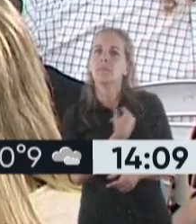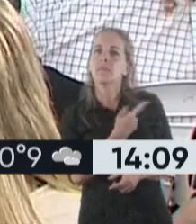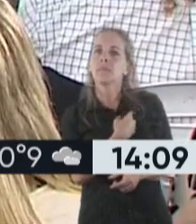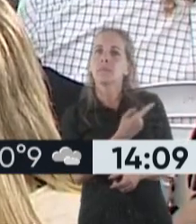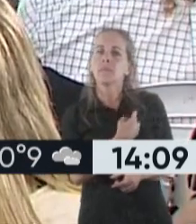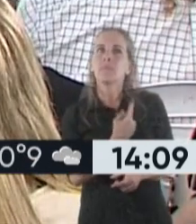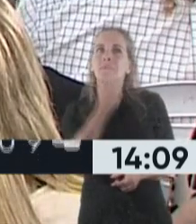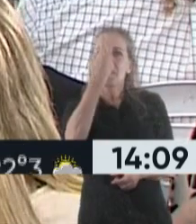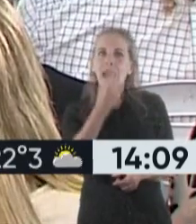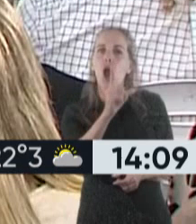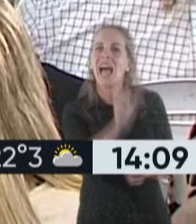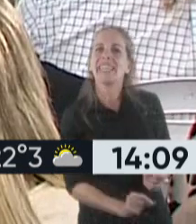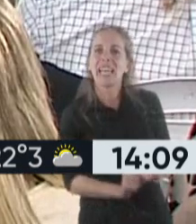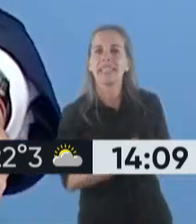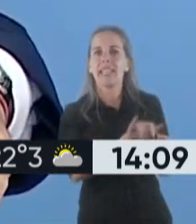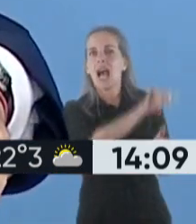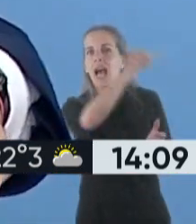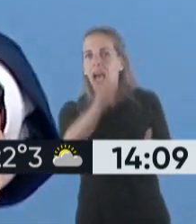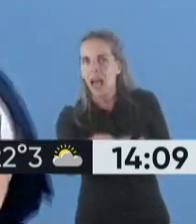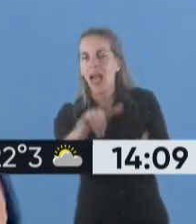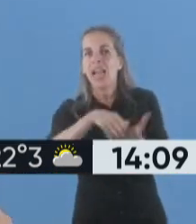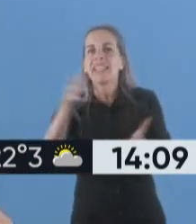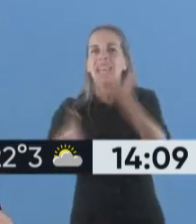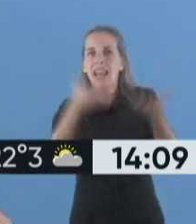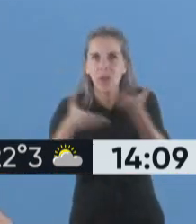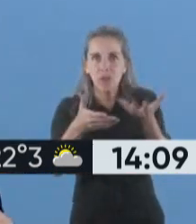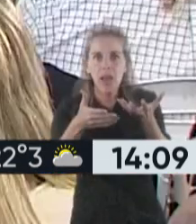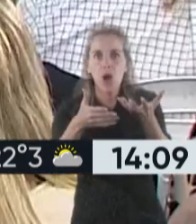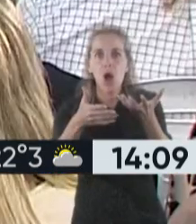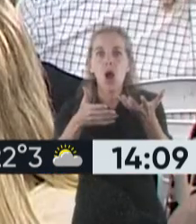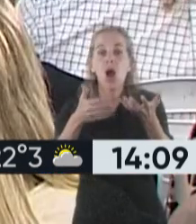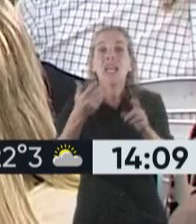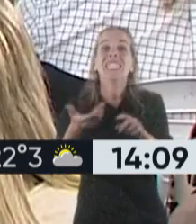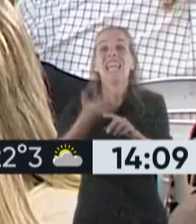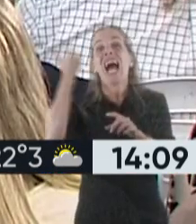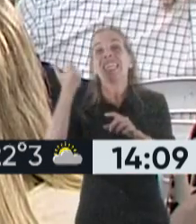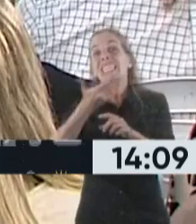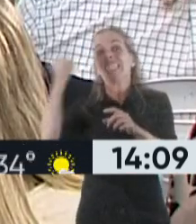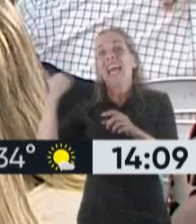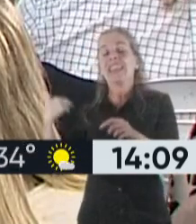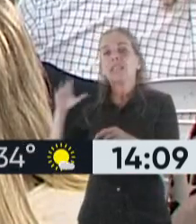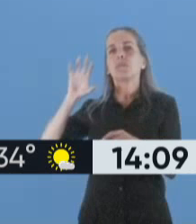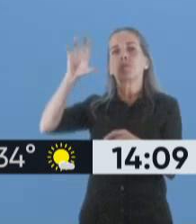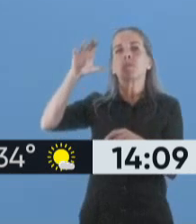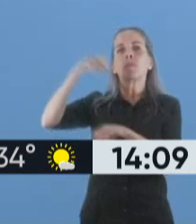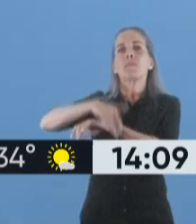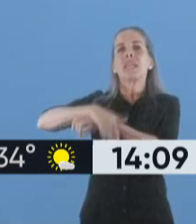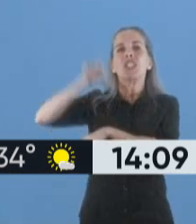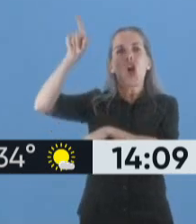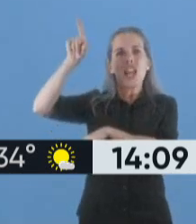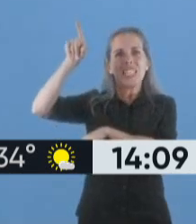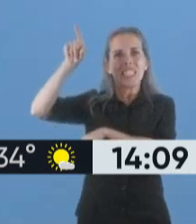venía de la Antártida, paré en Tierra del Fuego e inauguré ese edificio. Y previamente había ido a Posadas, y en Posadas habíamos creado un